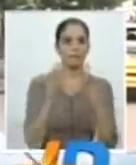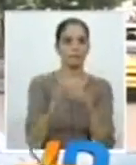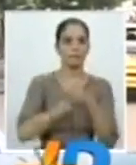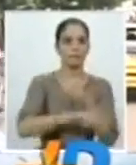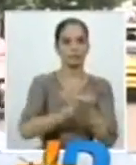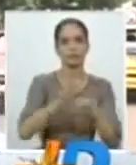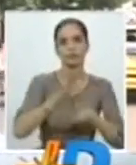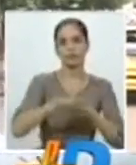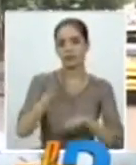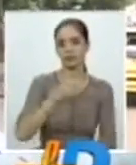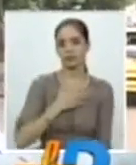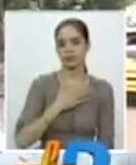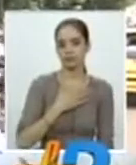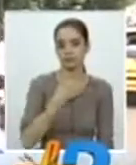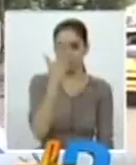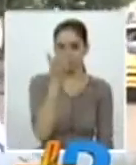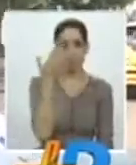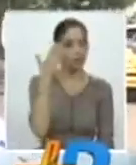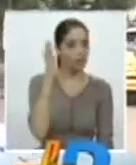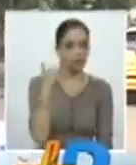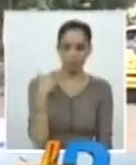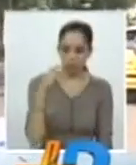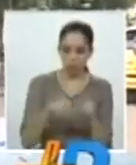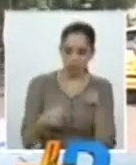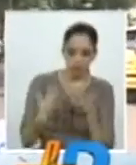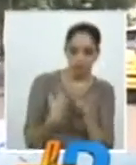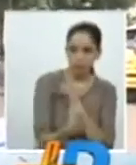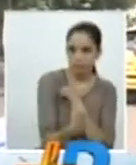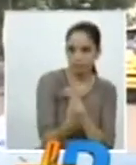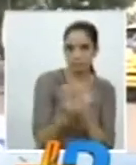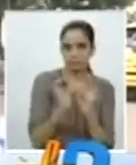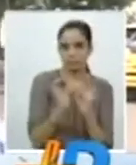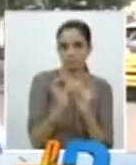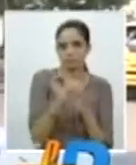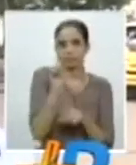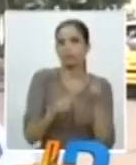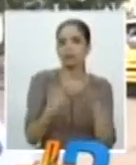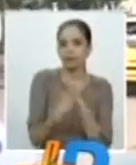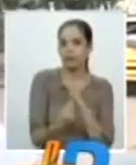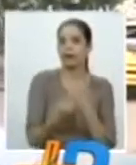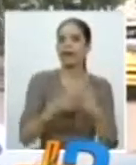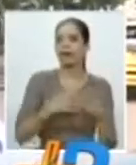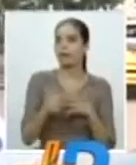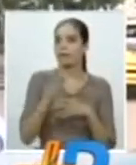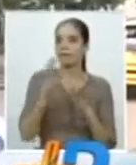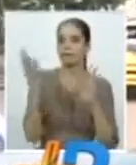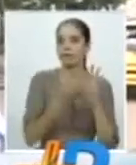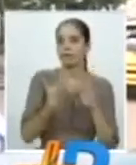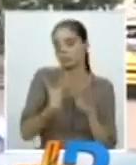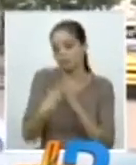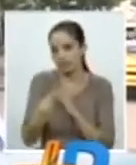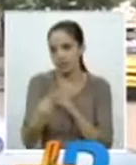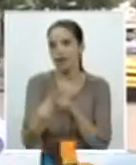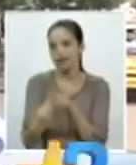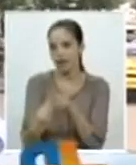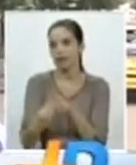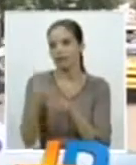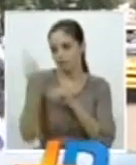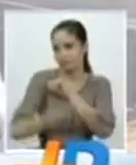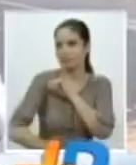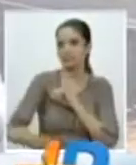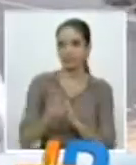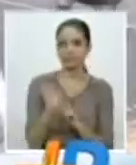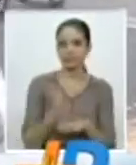uno mismo, porque si uno sabe que no puede salir, uno no puede salir y sale, está resuelto a que le cobran las